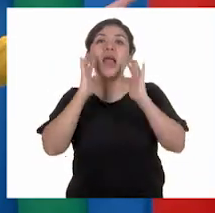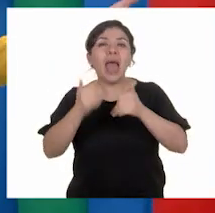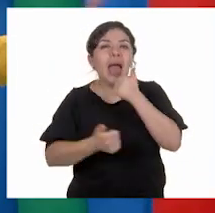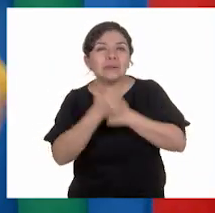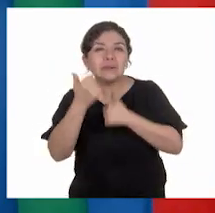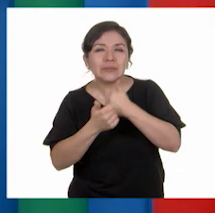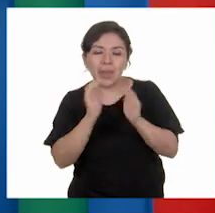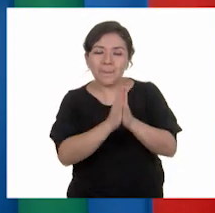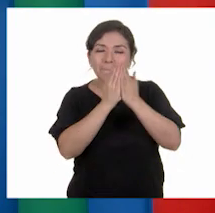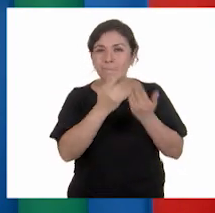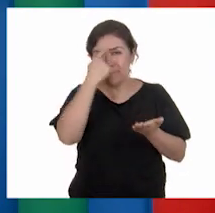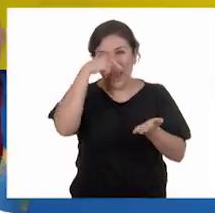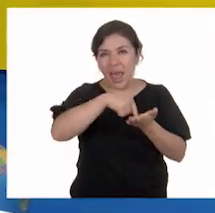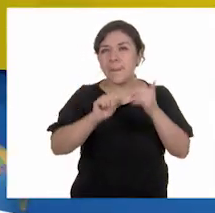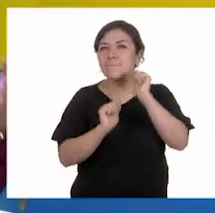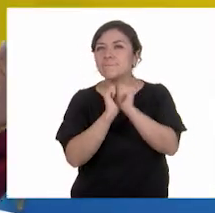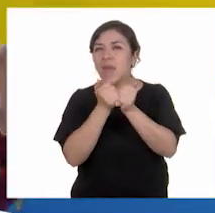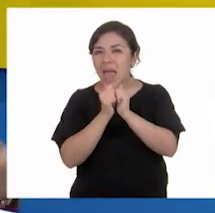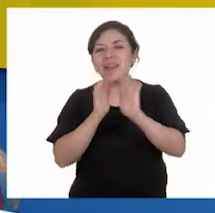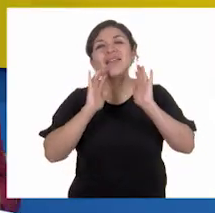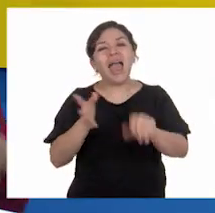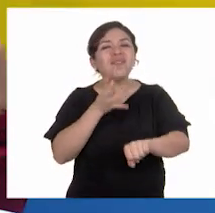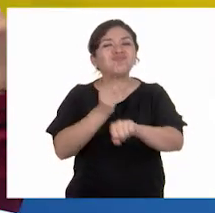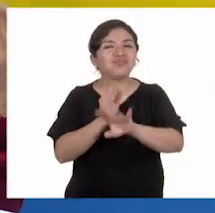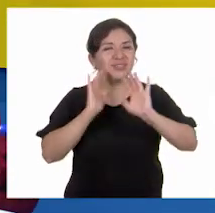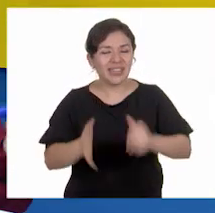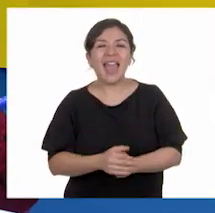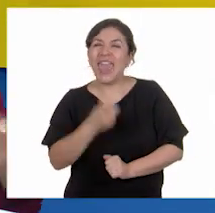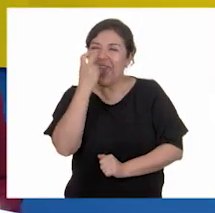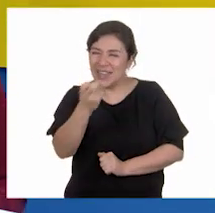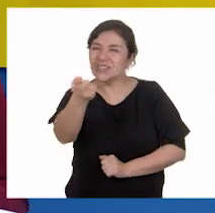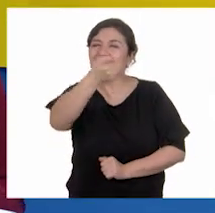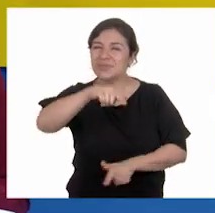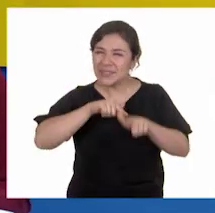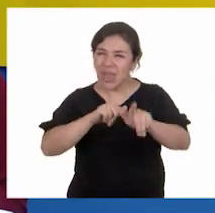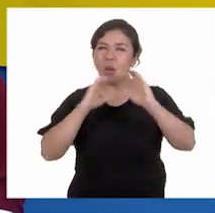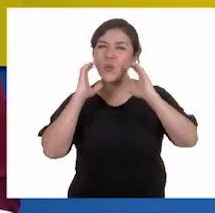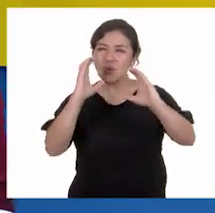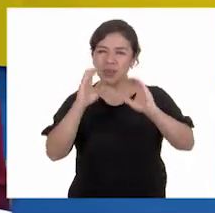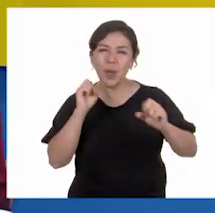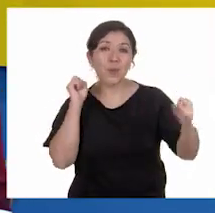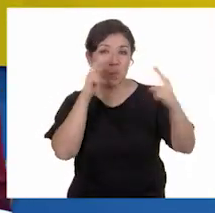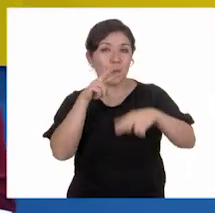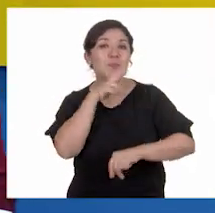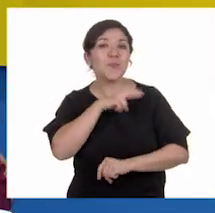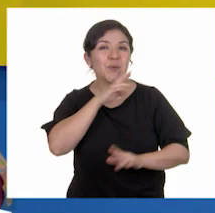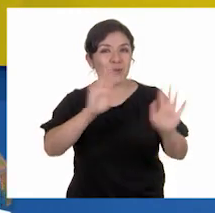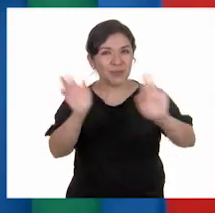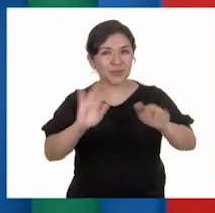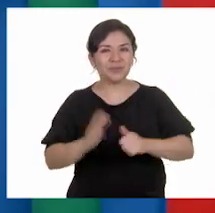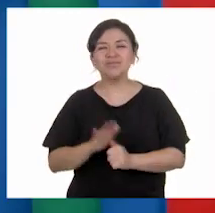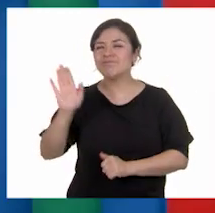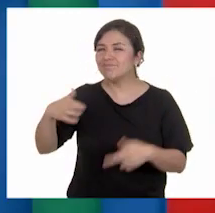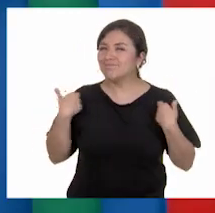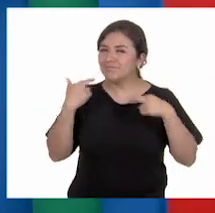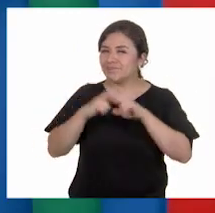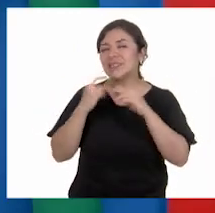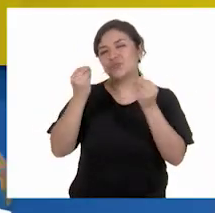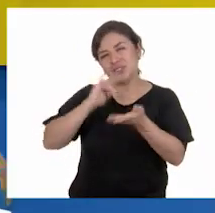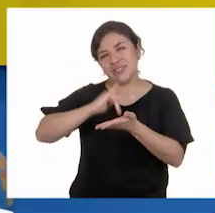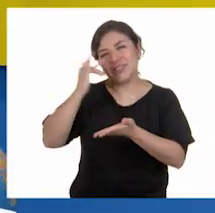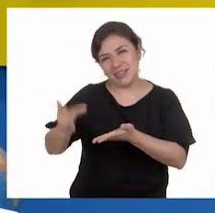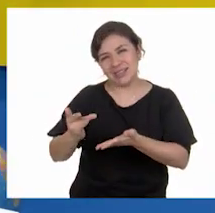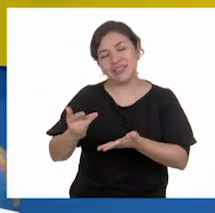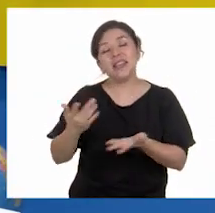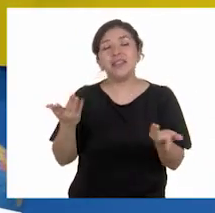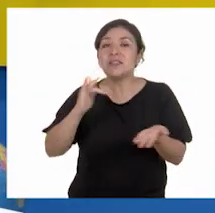de la panadería. ¡Exacto! Cuídense mucho y hasta pronto. Maestra Andrea, muchísimas gracias